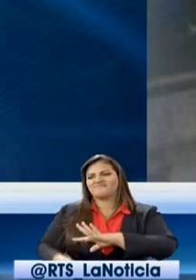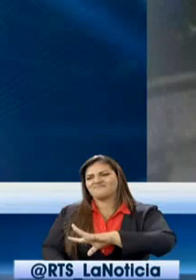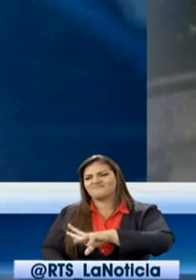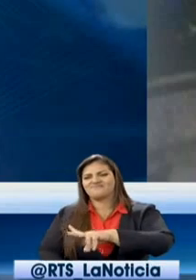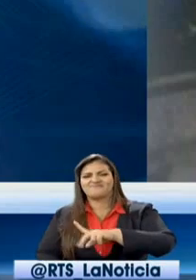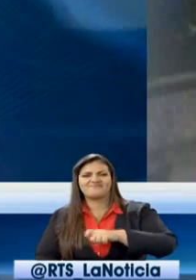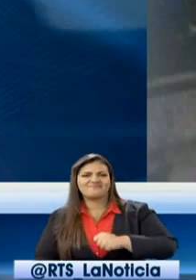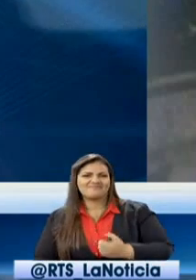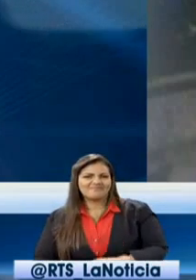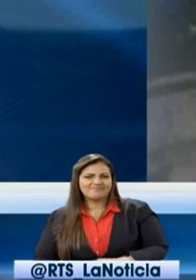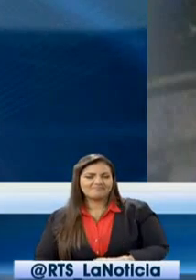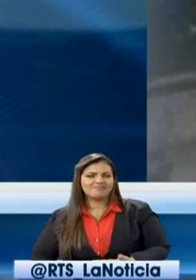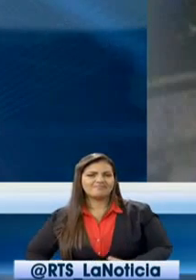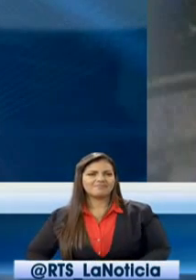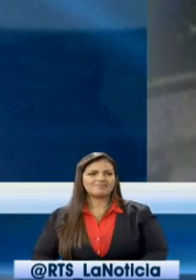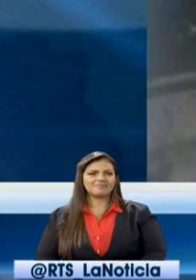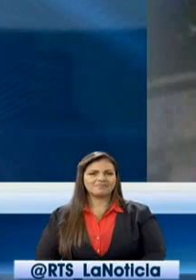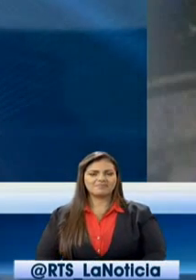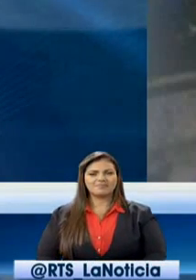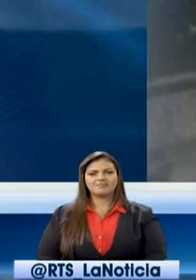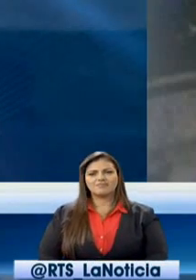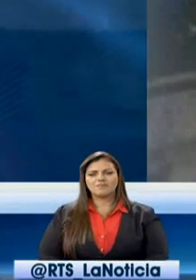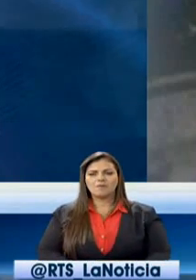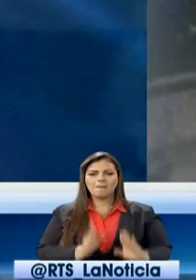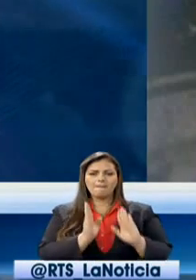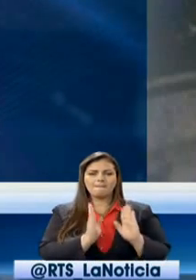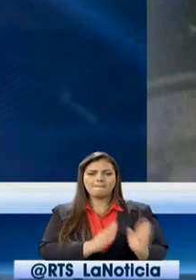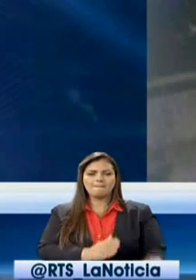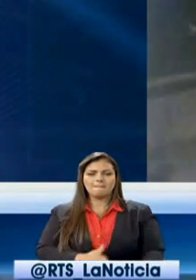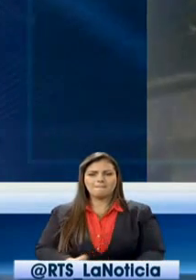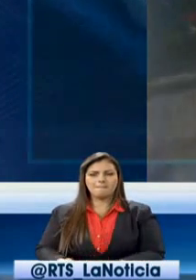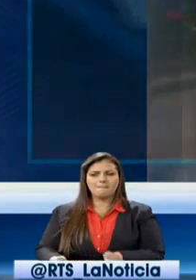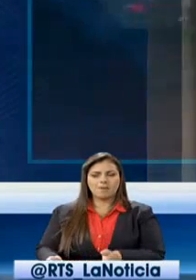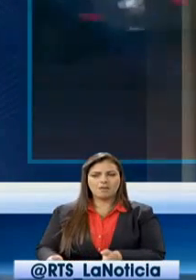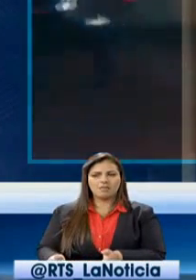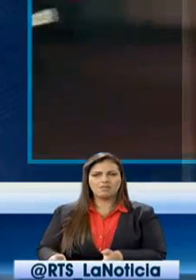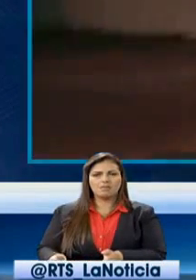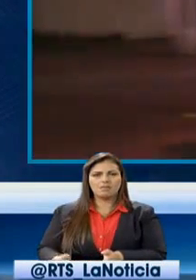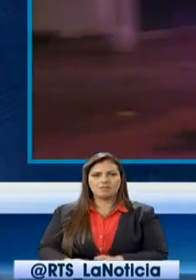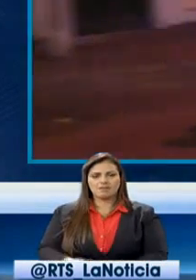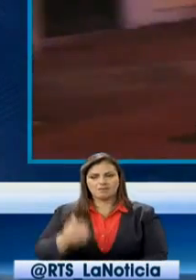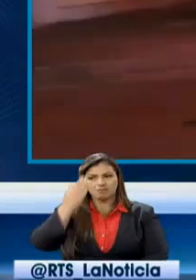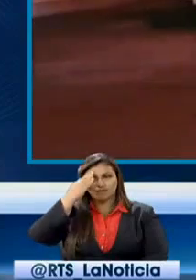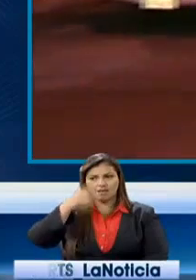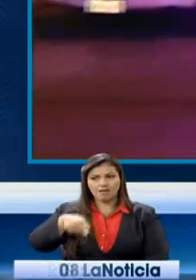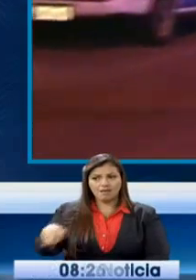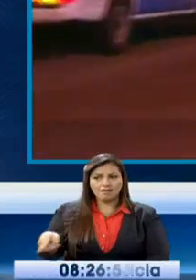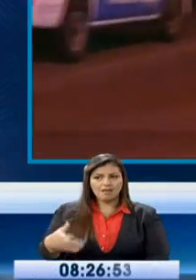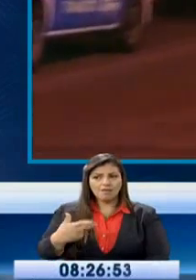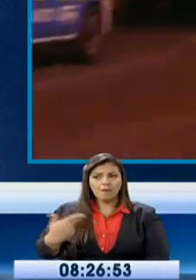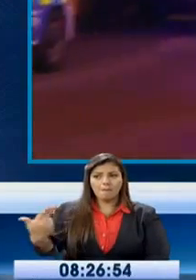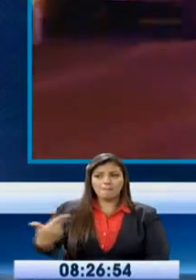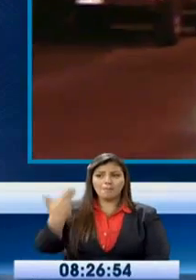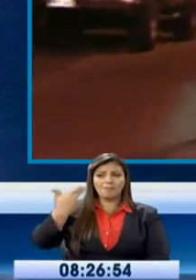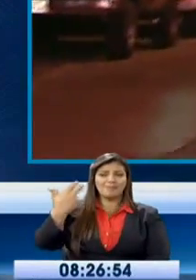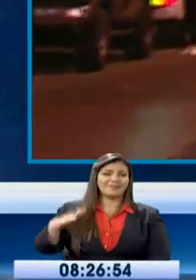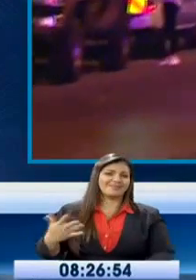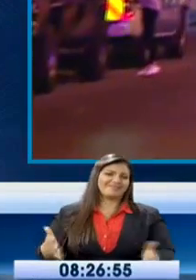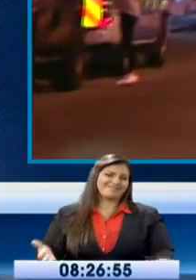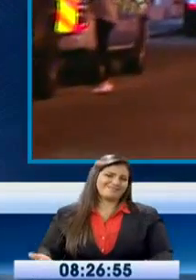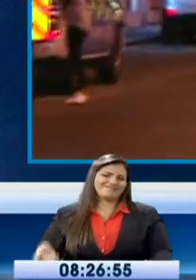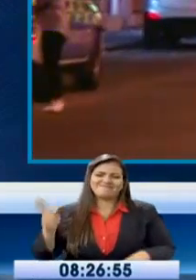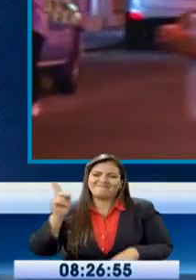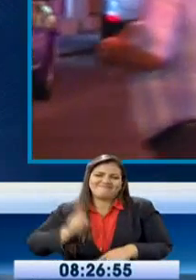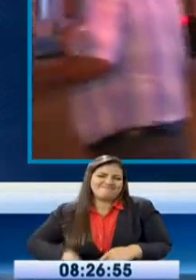todo delincuente mismo. Él planifica y prepara su ataque donde sabe que no va a haber reacción. La máxima reacción que puede haber es lo que hizo